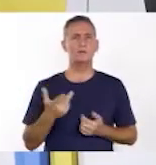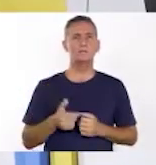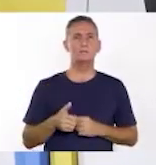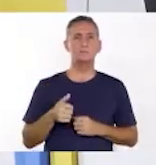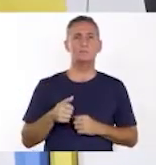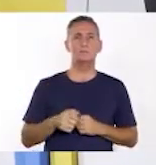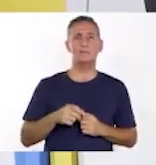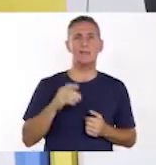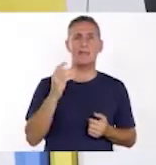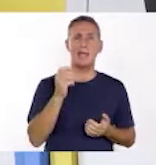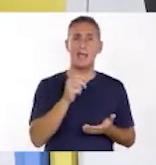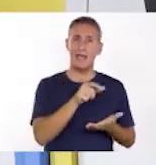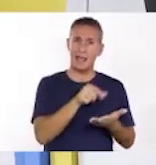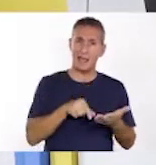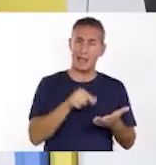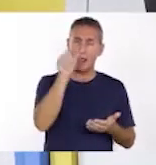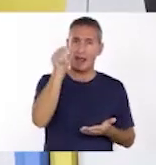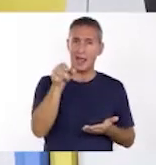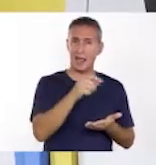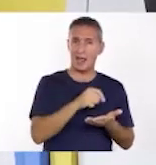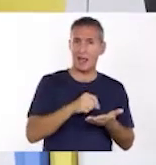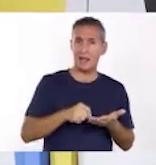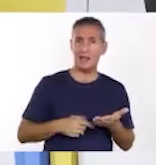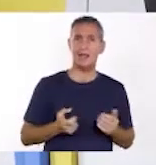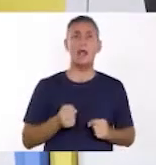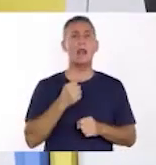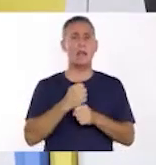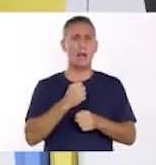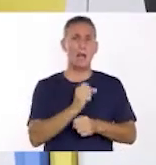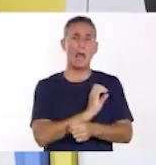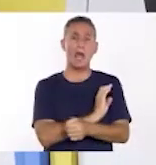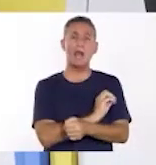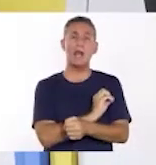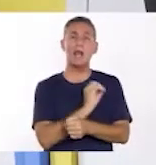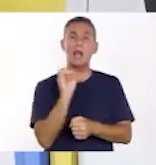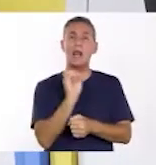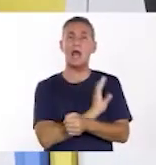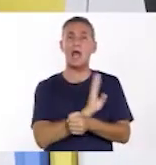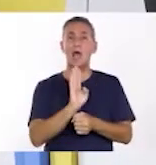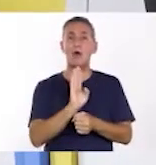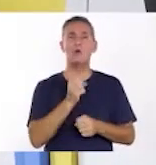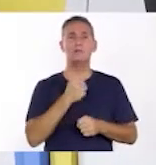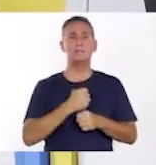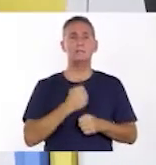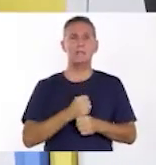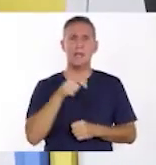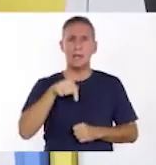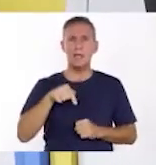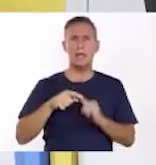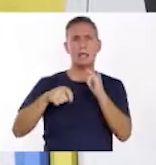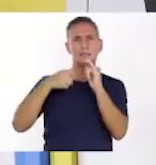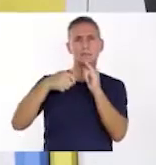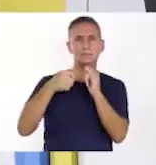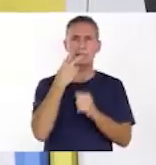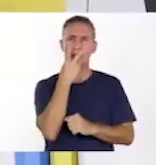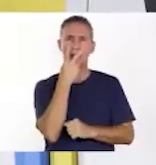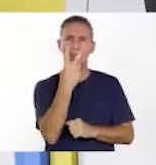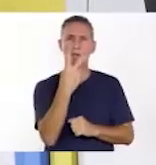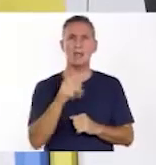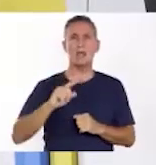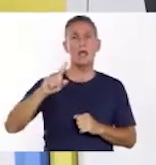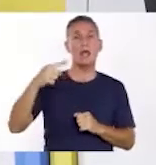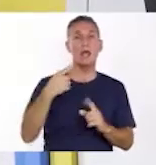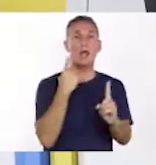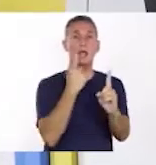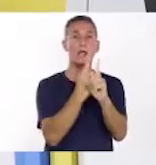al escritor, la obra que se va a trabajar, pero ese documental se verá en el próximo